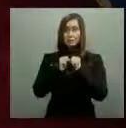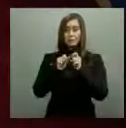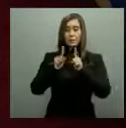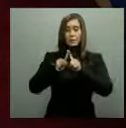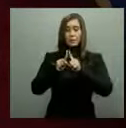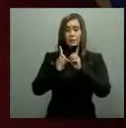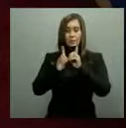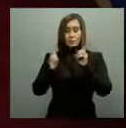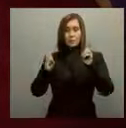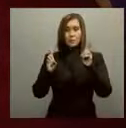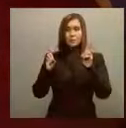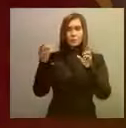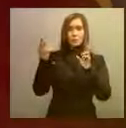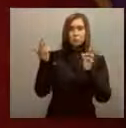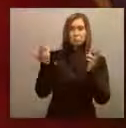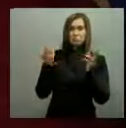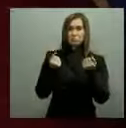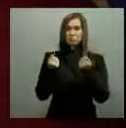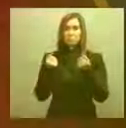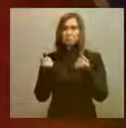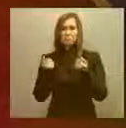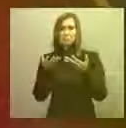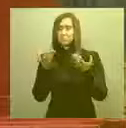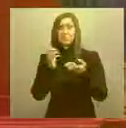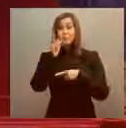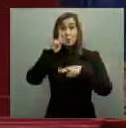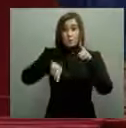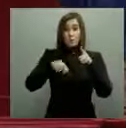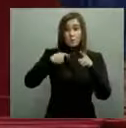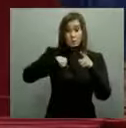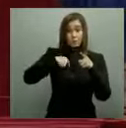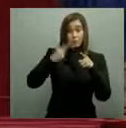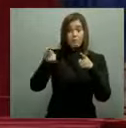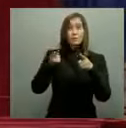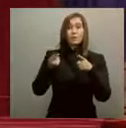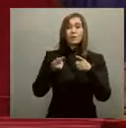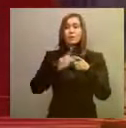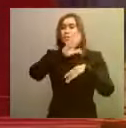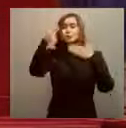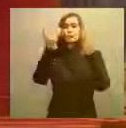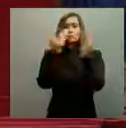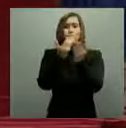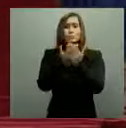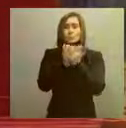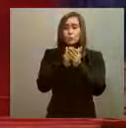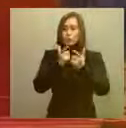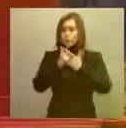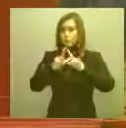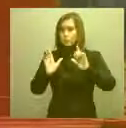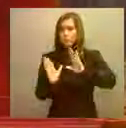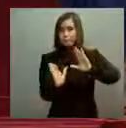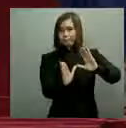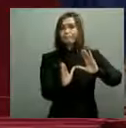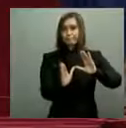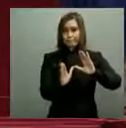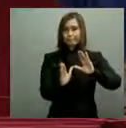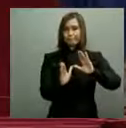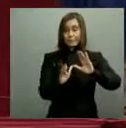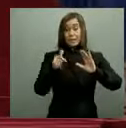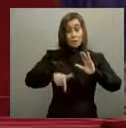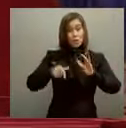puede depender de la buena voluntad de un presidente. Por eso voy a blindar todos los avances democráticos que hemos conseguido. Y voy